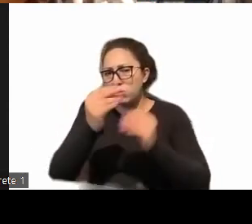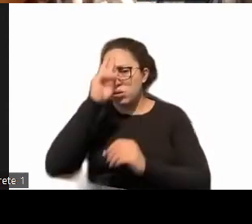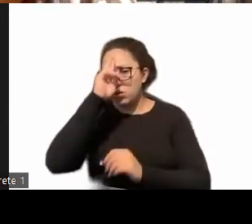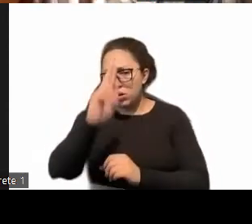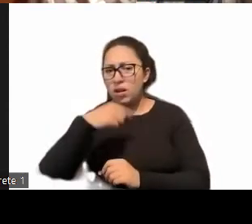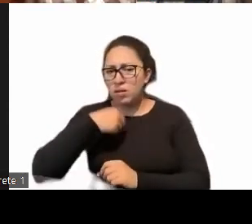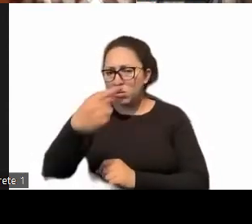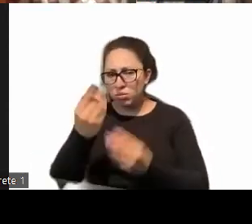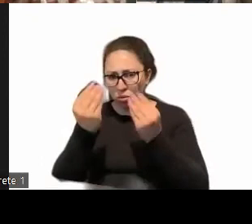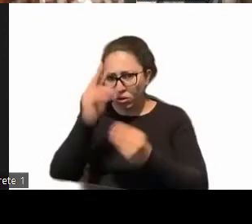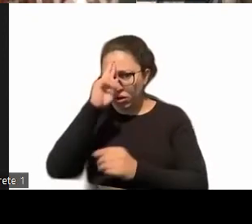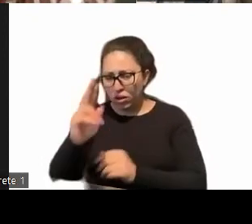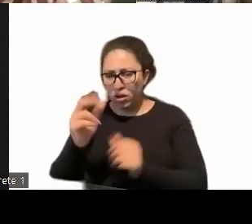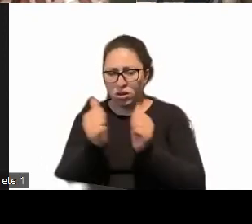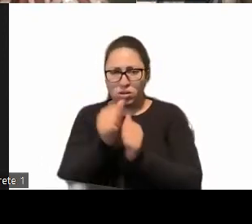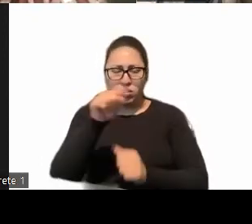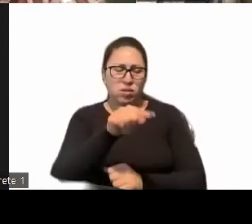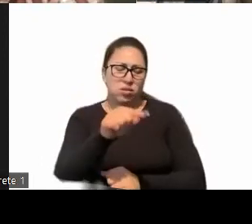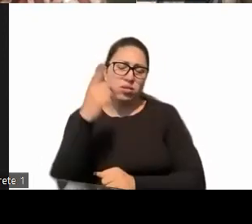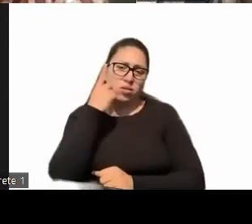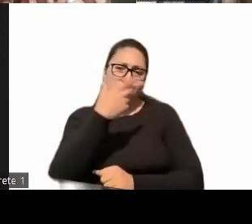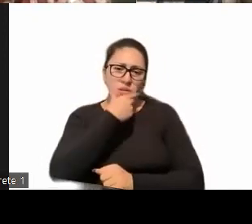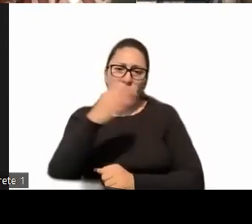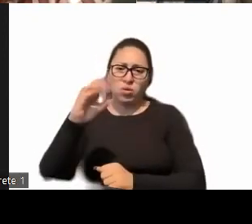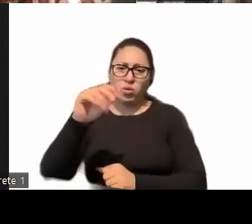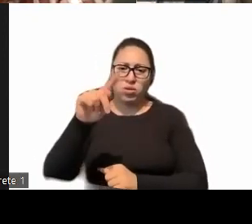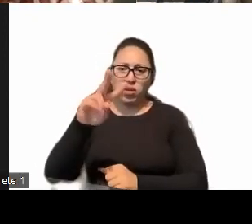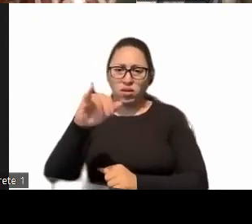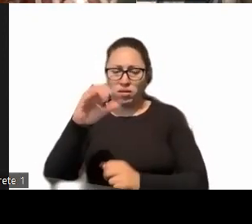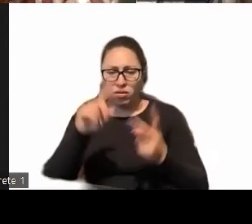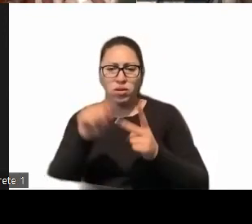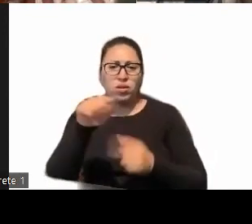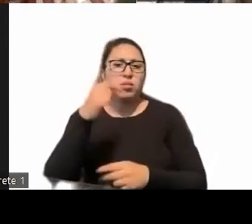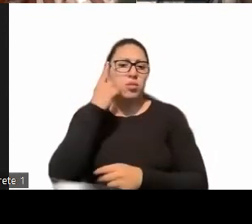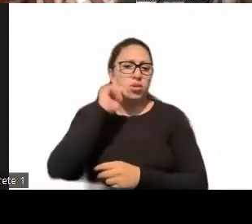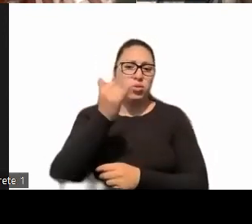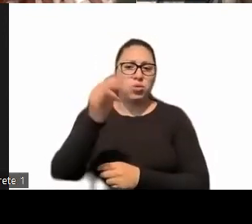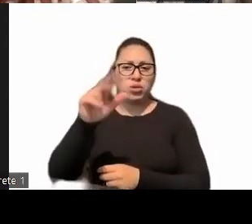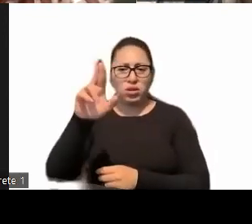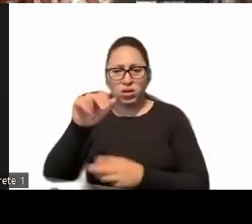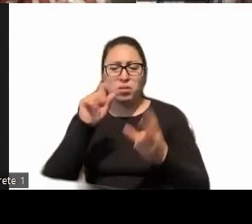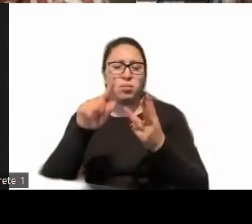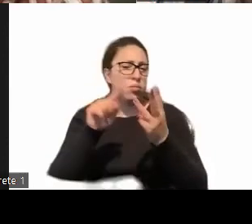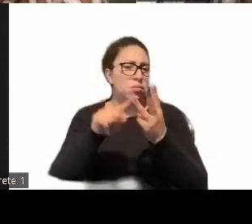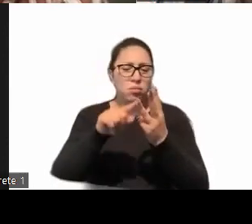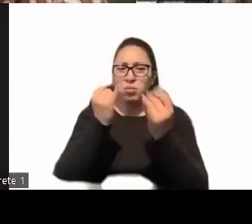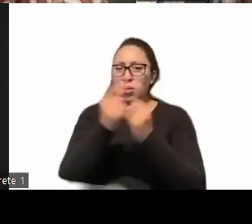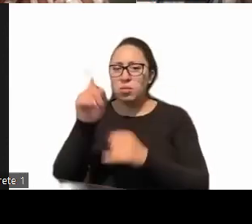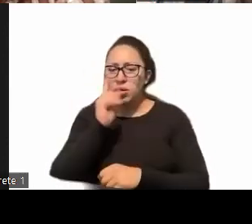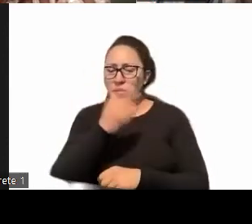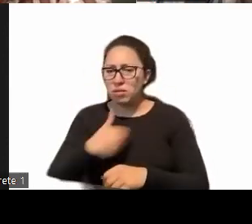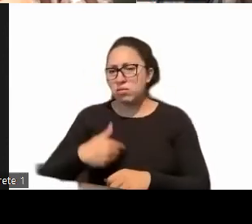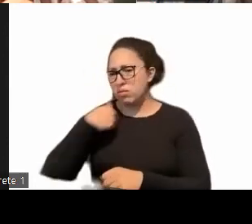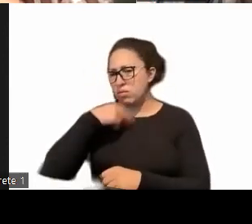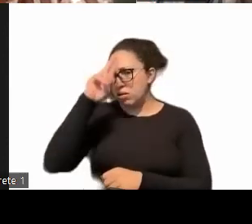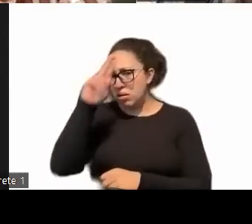absoluto respeto el diputado Octavio, la diputada Yuriri y por supuesto la diputada Circe y todas y cada una de las y dos diputados